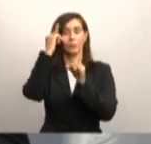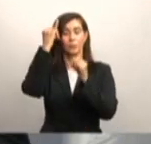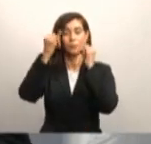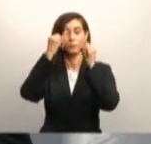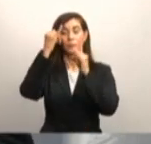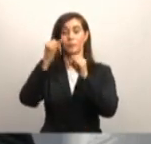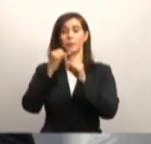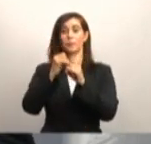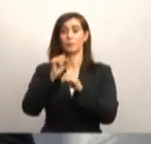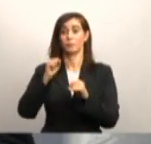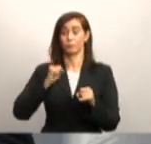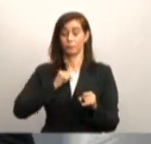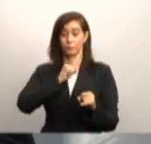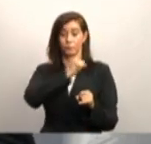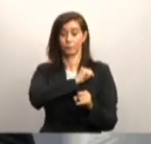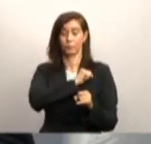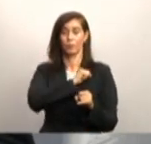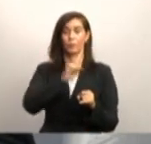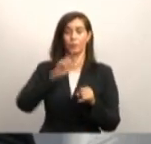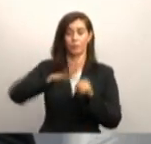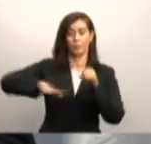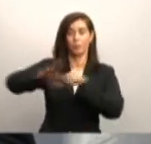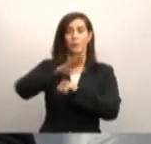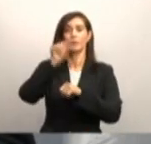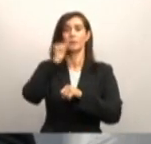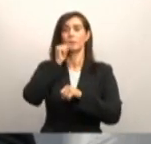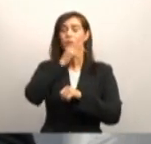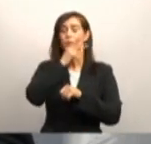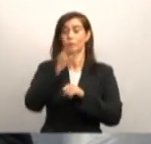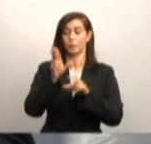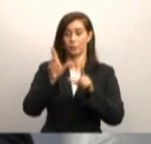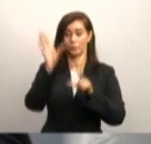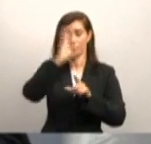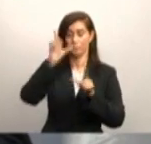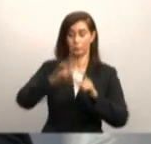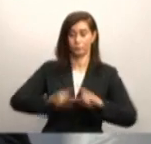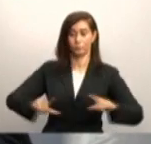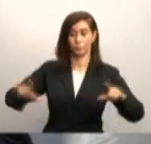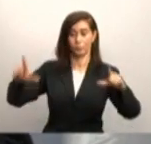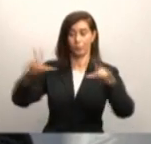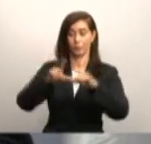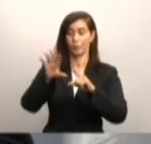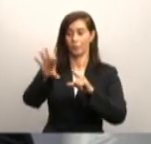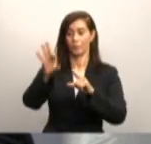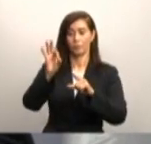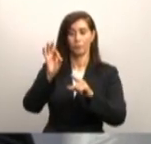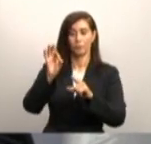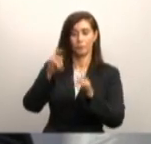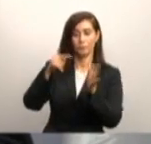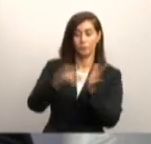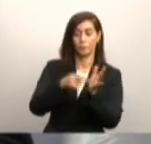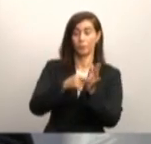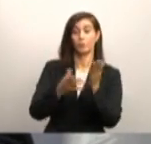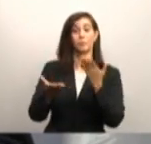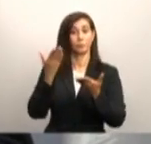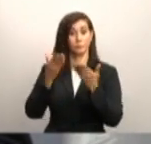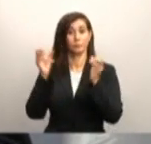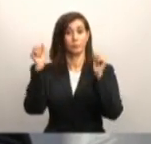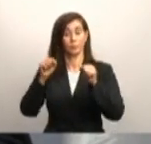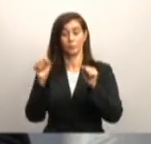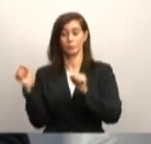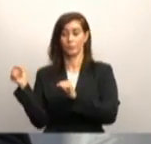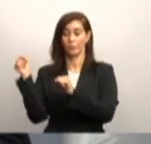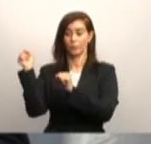Santo Domingo era la creación de lugares alternos que se han señalado como posibilidades para